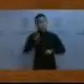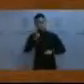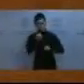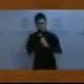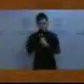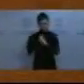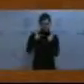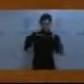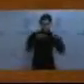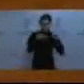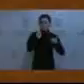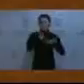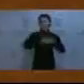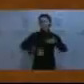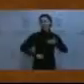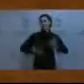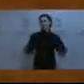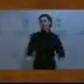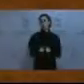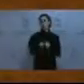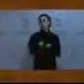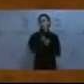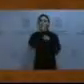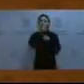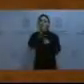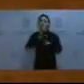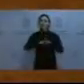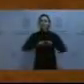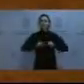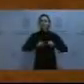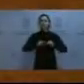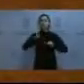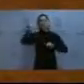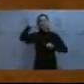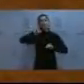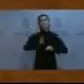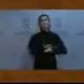Solo les quiero leer parte de las conclusiones que la Sindicatura